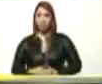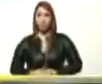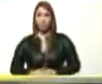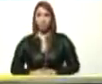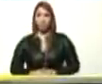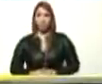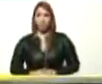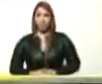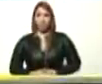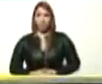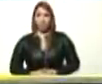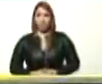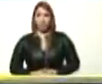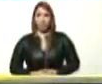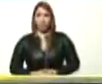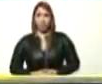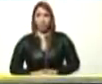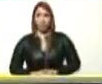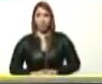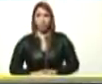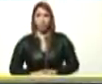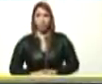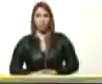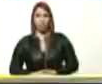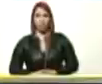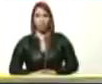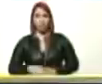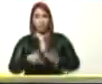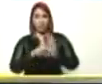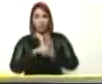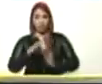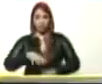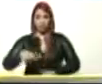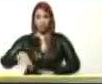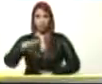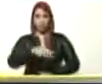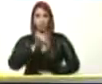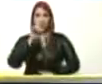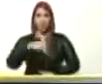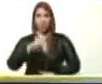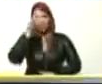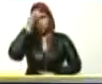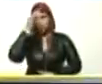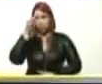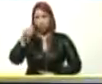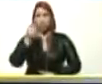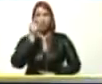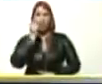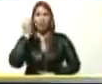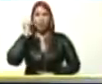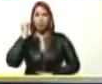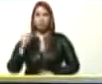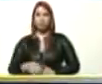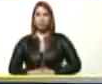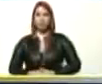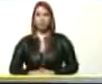con los legisladores regionales con los concejales y concejalas